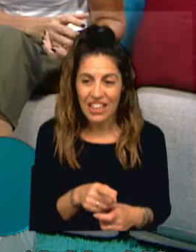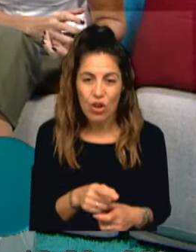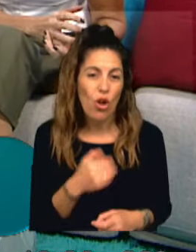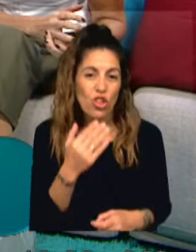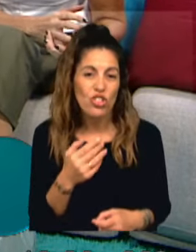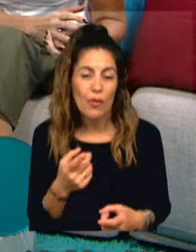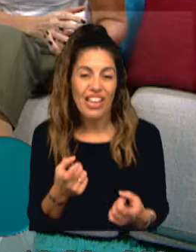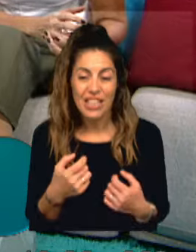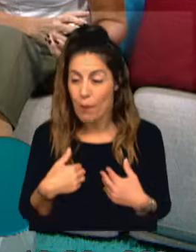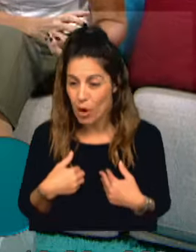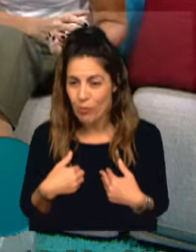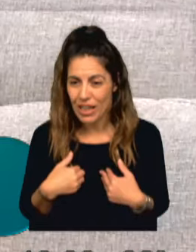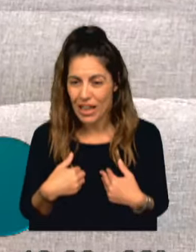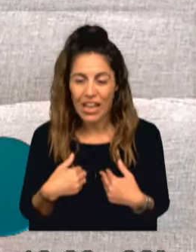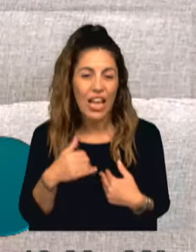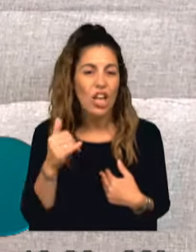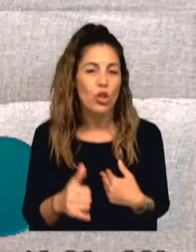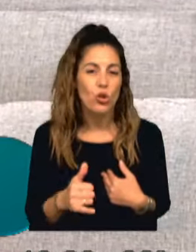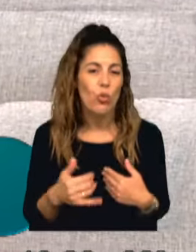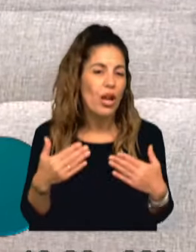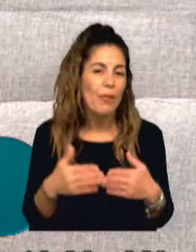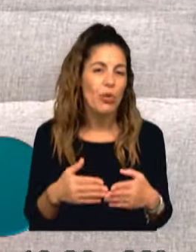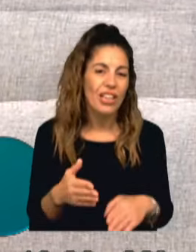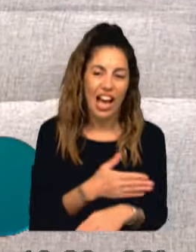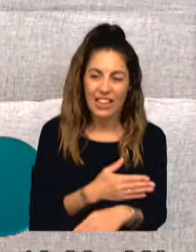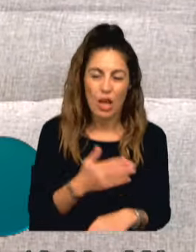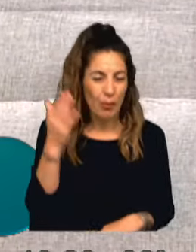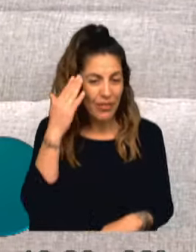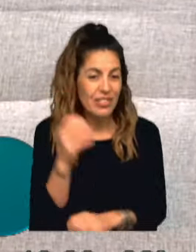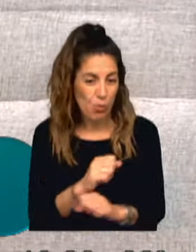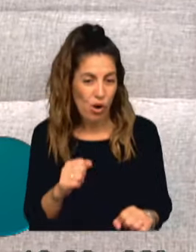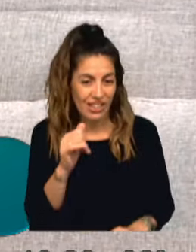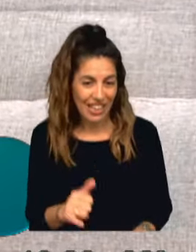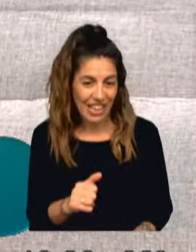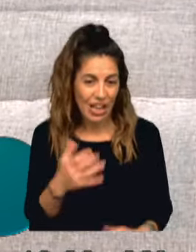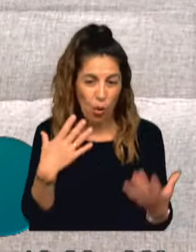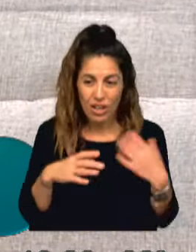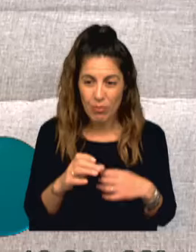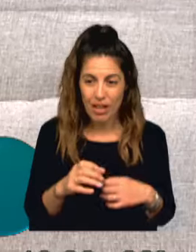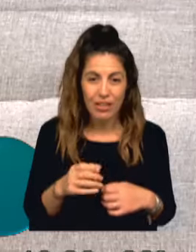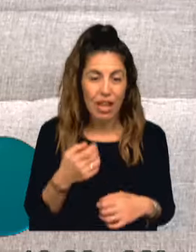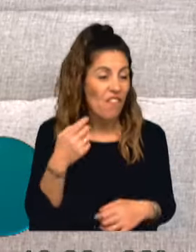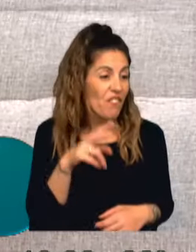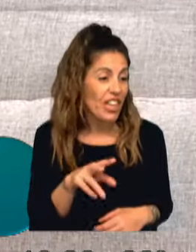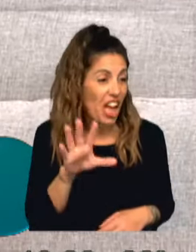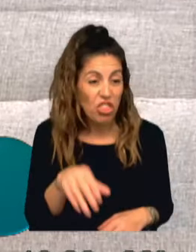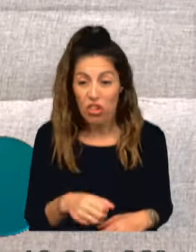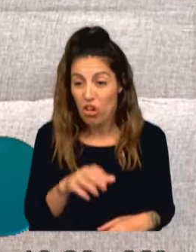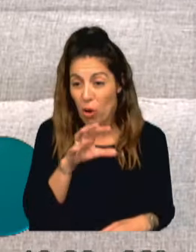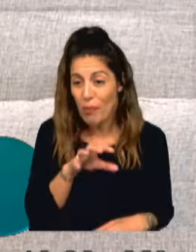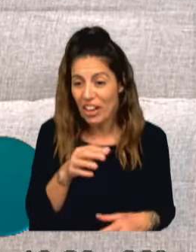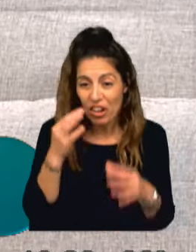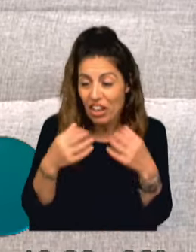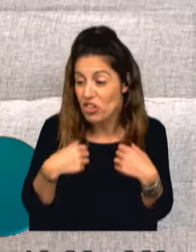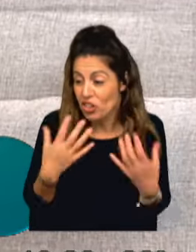sabe las de él pero no tuvo una consulta previa para saber si es plausible tener cierta mascota no en realidad mira y ve todo el mundo con perro y gato dice